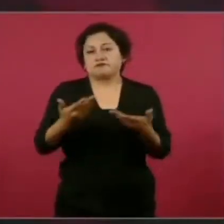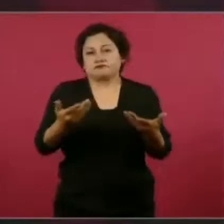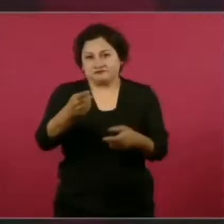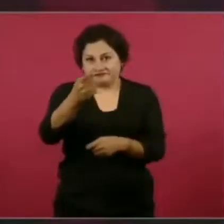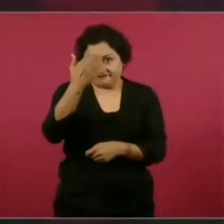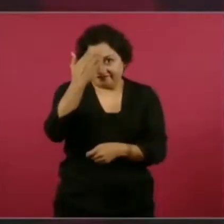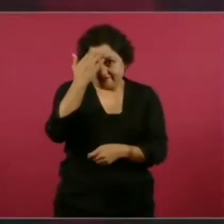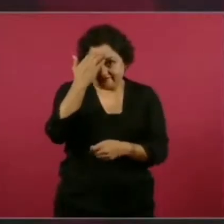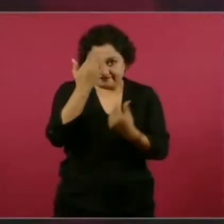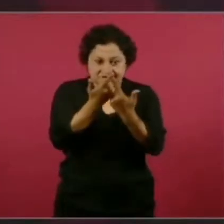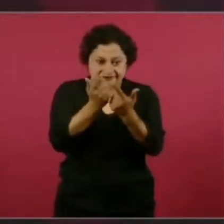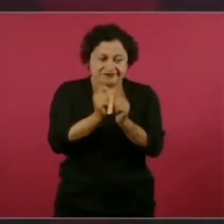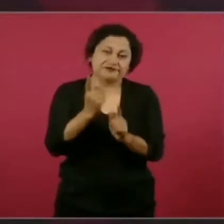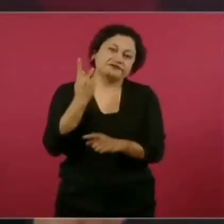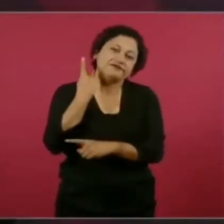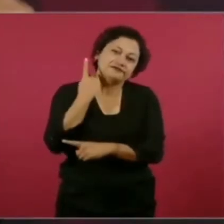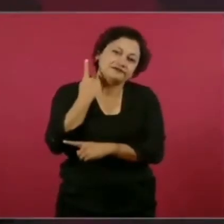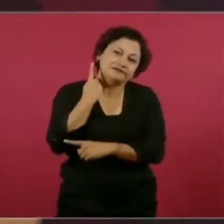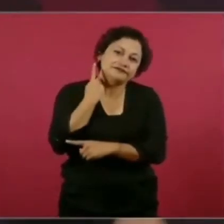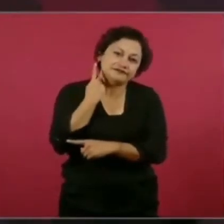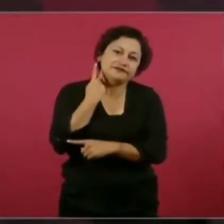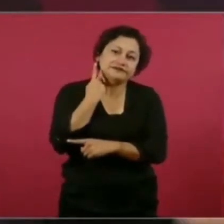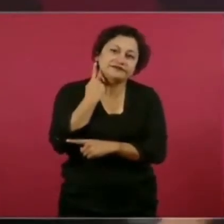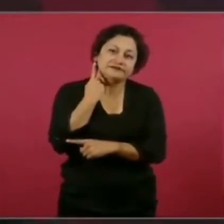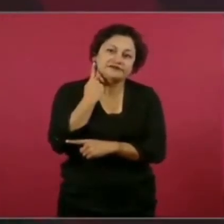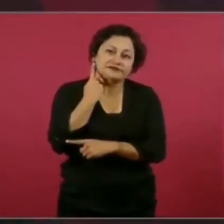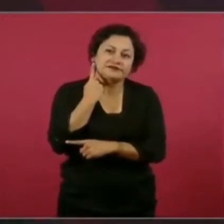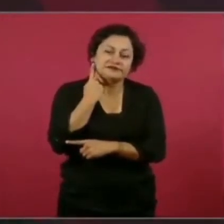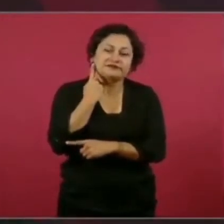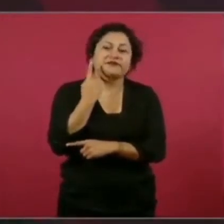revolucionario, se lo tragaron.